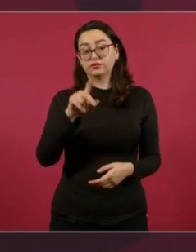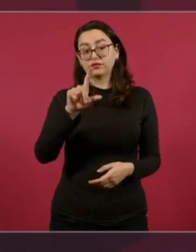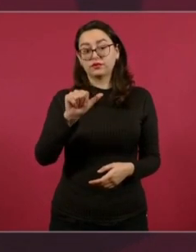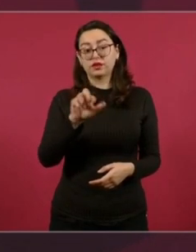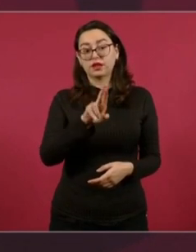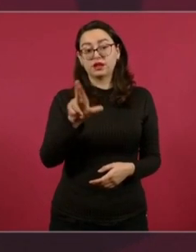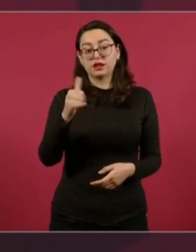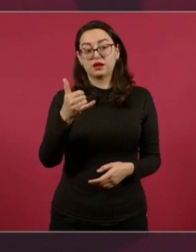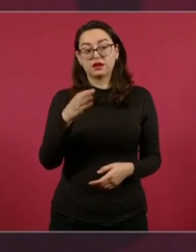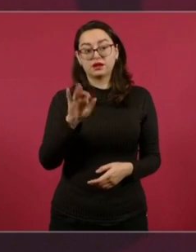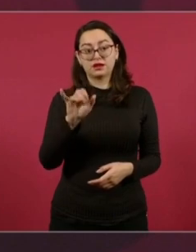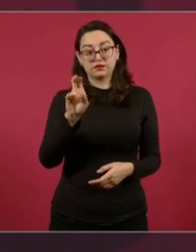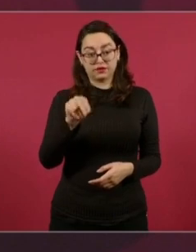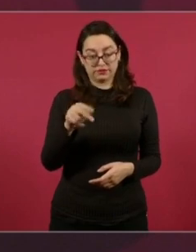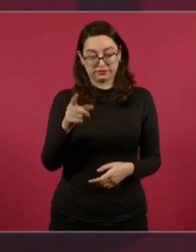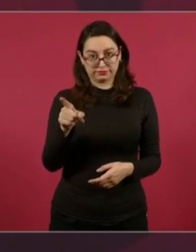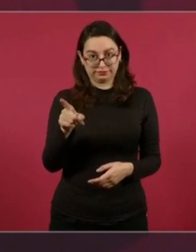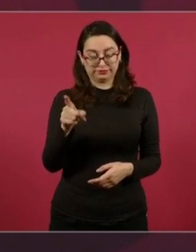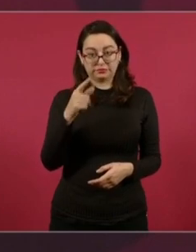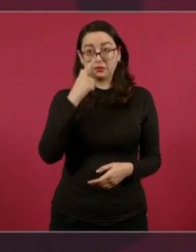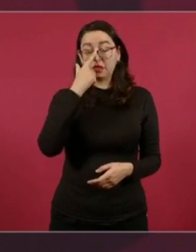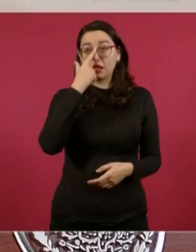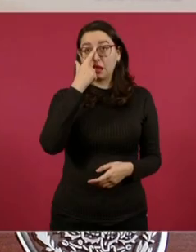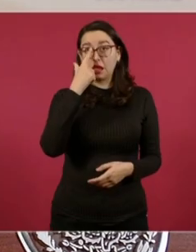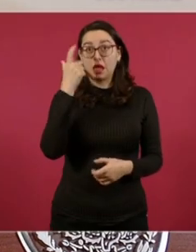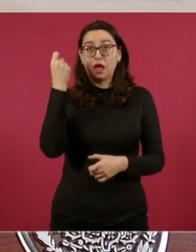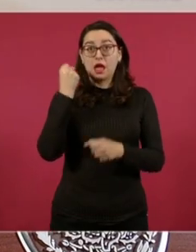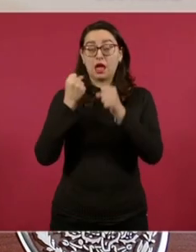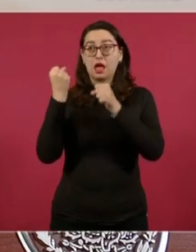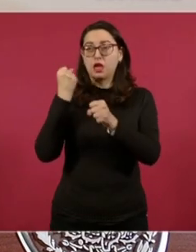vino en el 20,